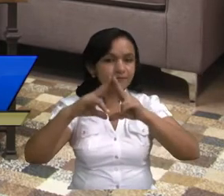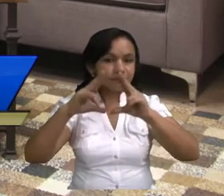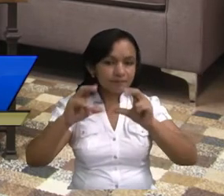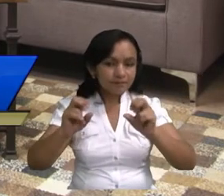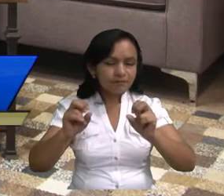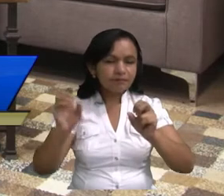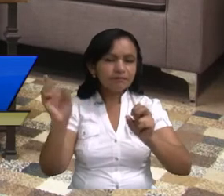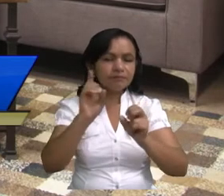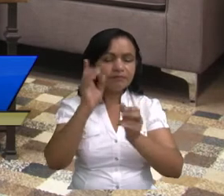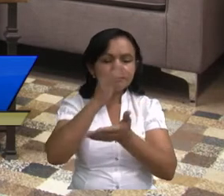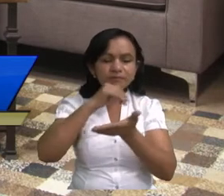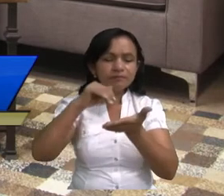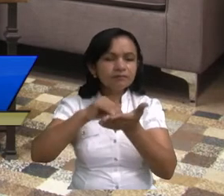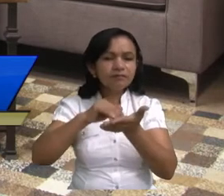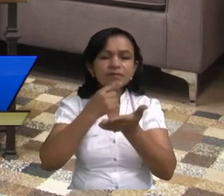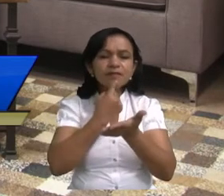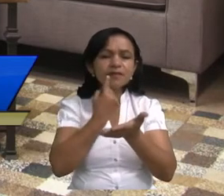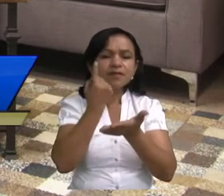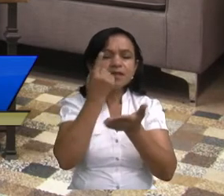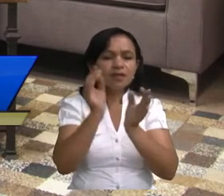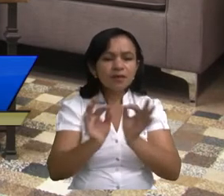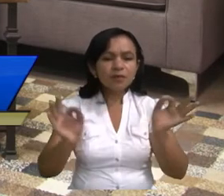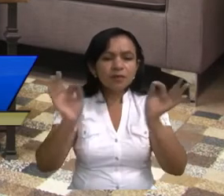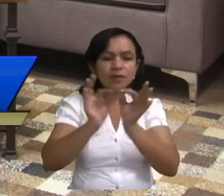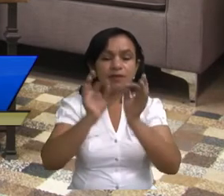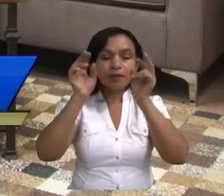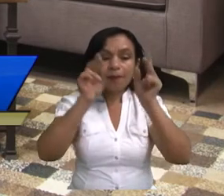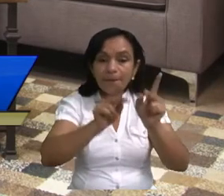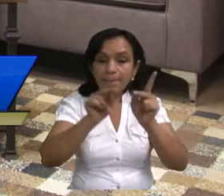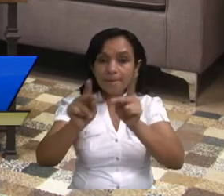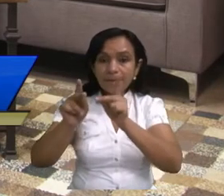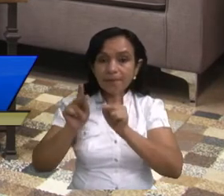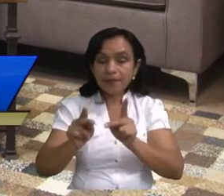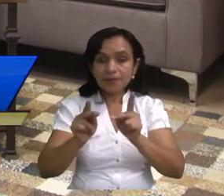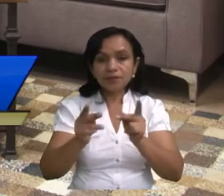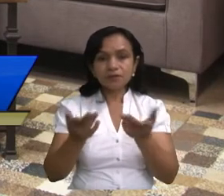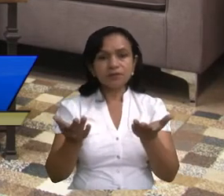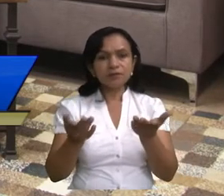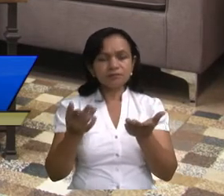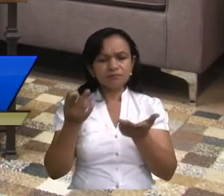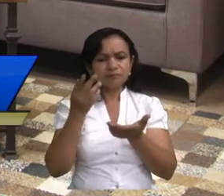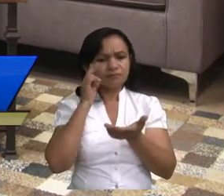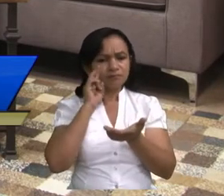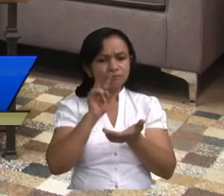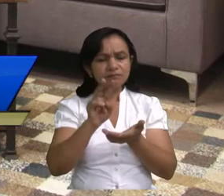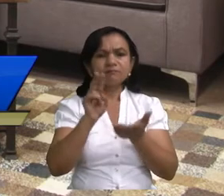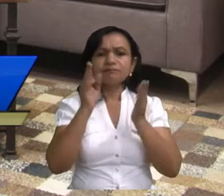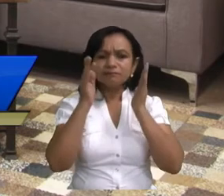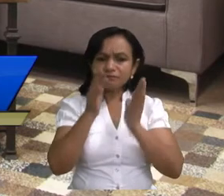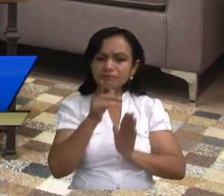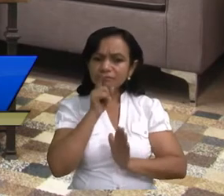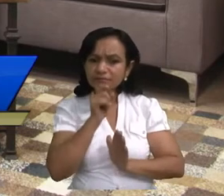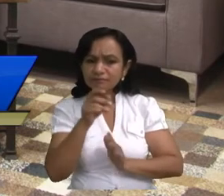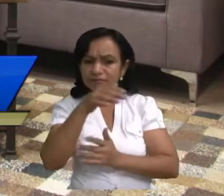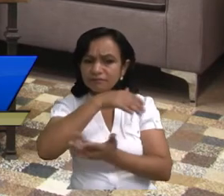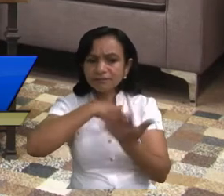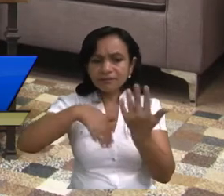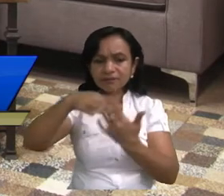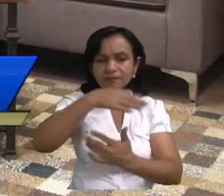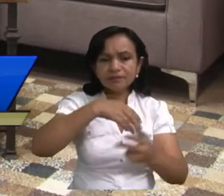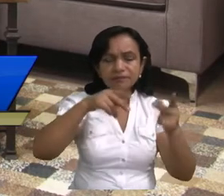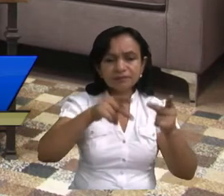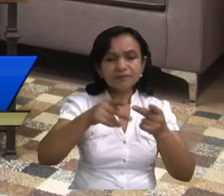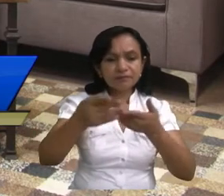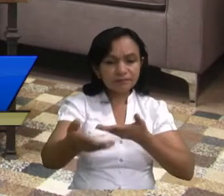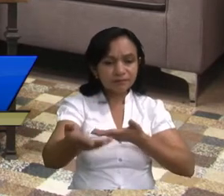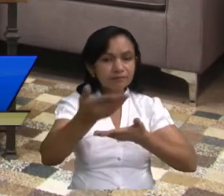centrado en la persona. Y eso también llama mucho la atención en esa relación que se establece porque hay un poder